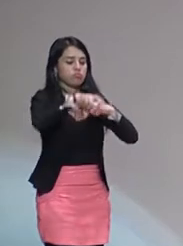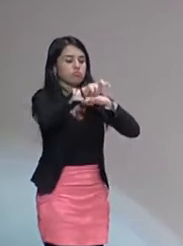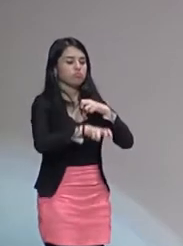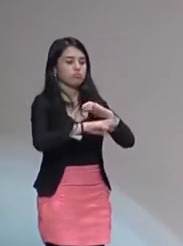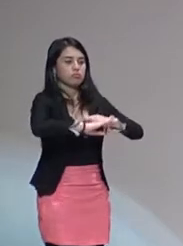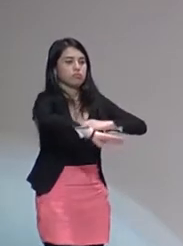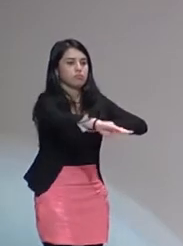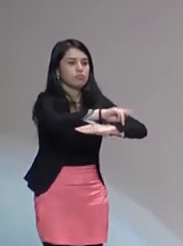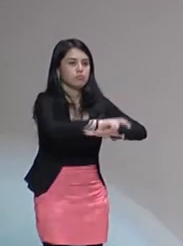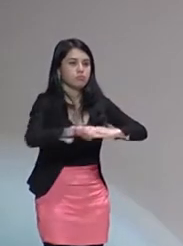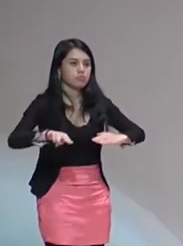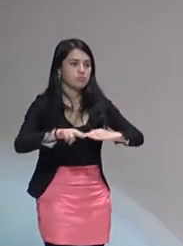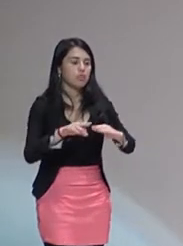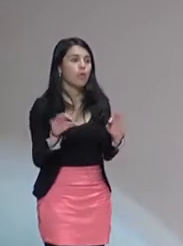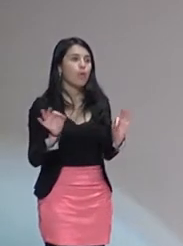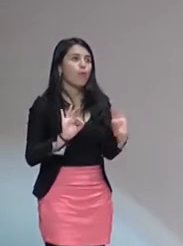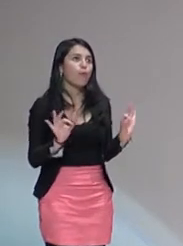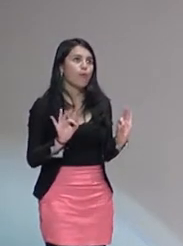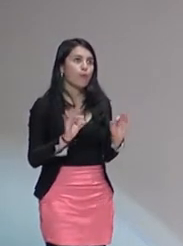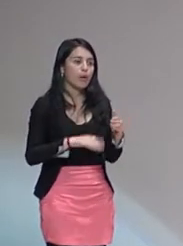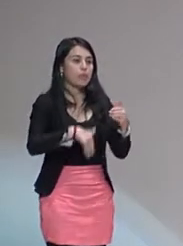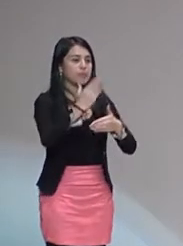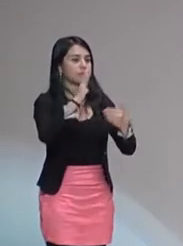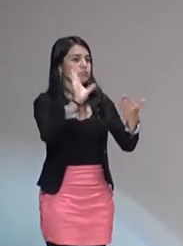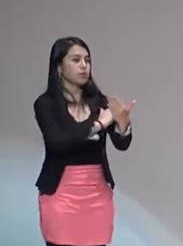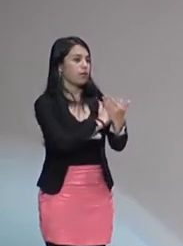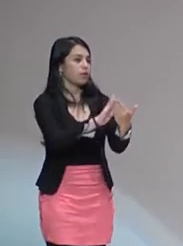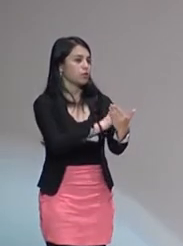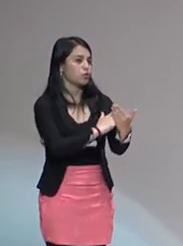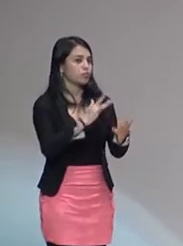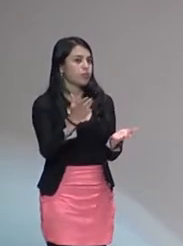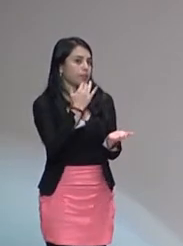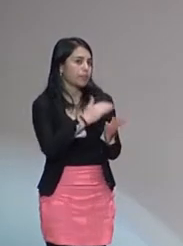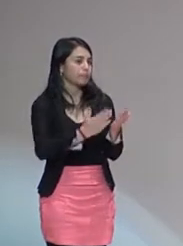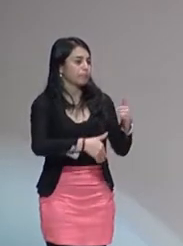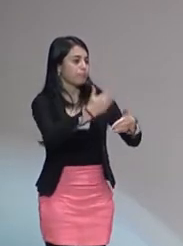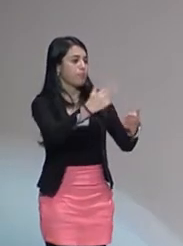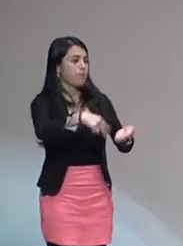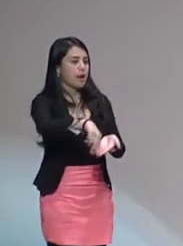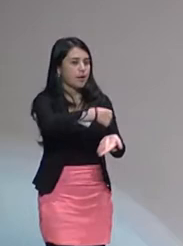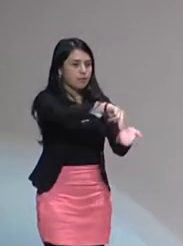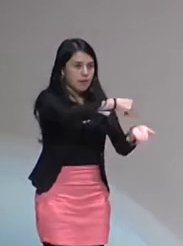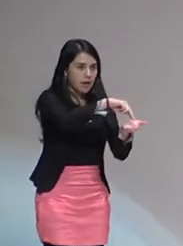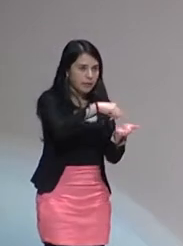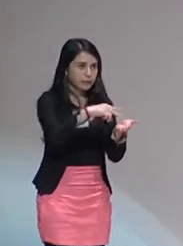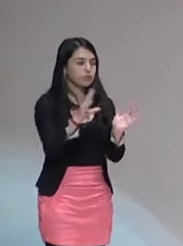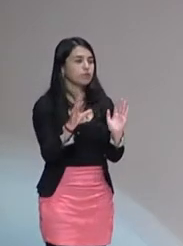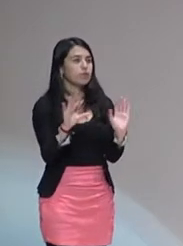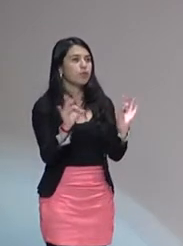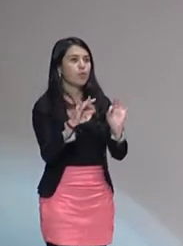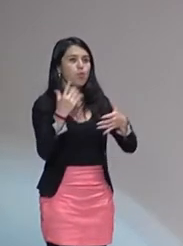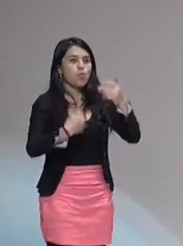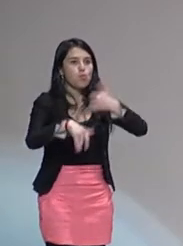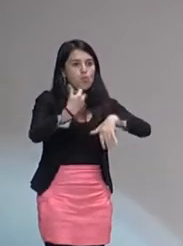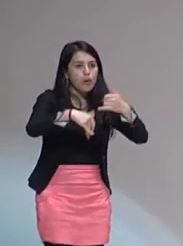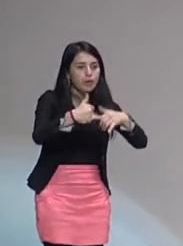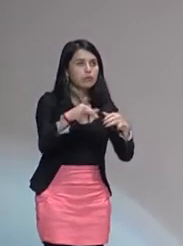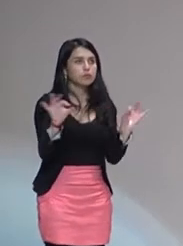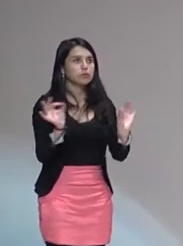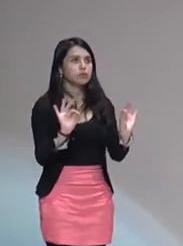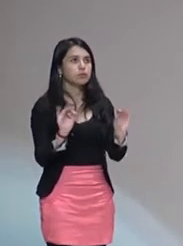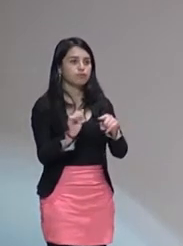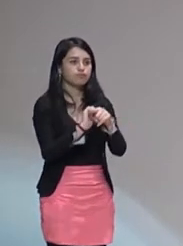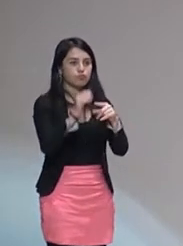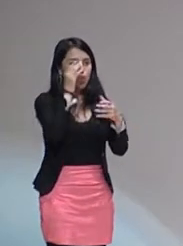Es posible que iniciemos con una canción, empecemos bailando, empecemos jugando, haciendo